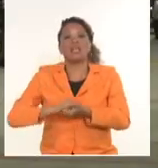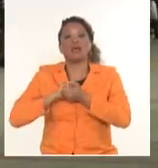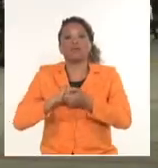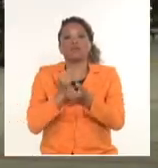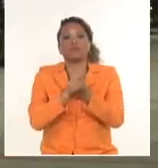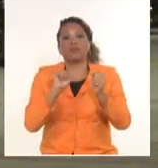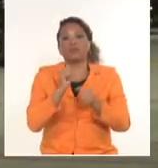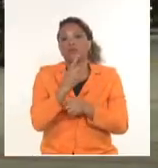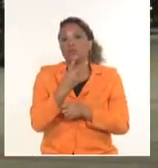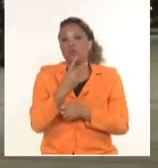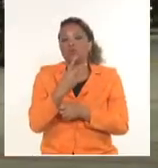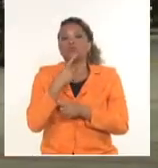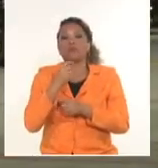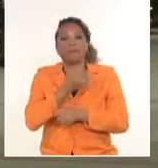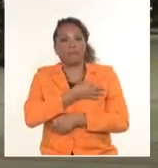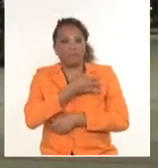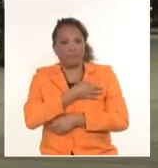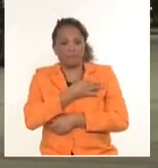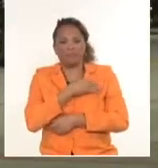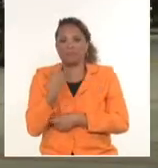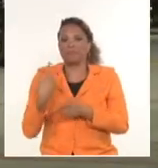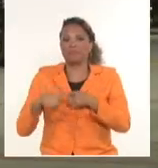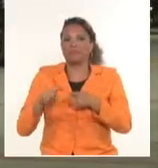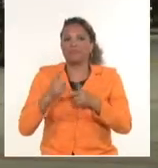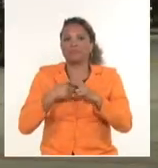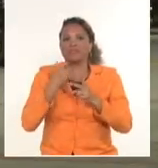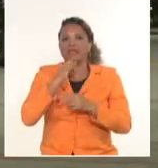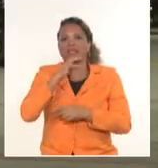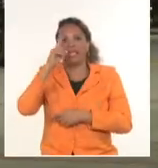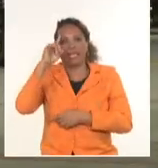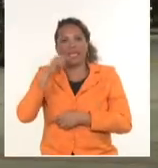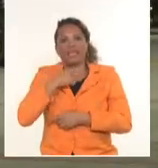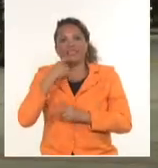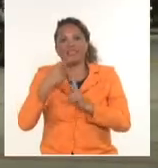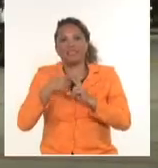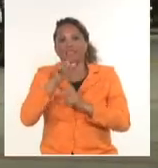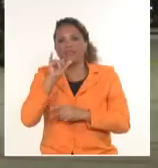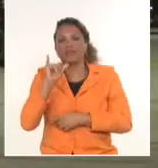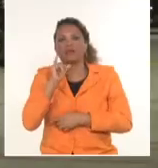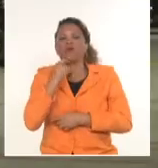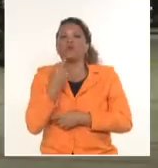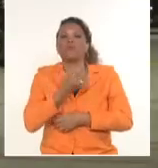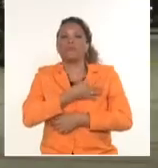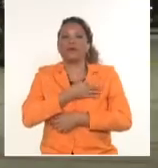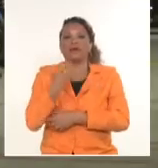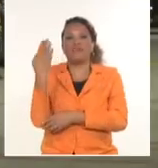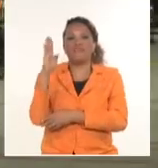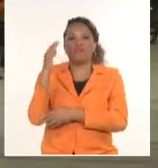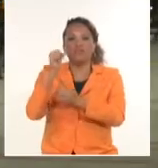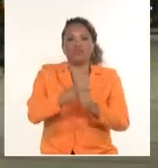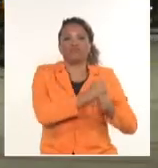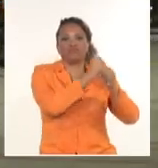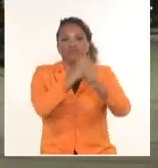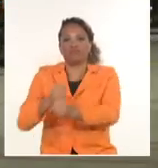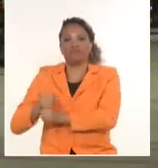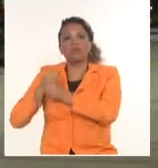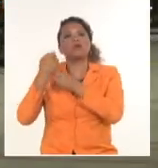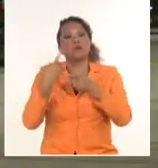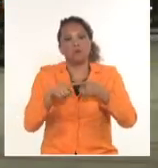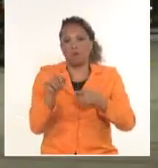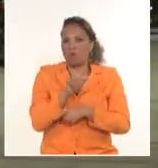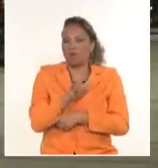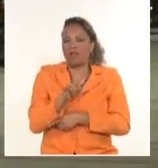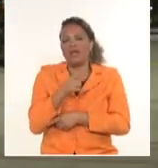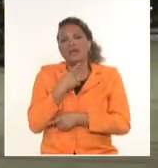2 atletas, 2 medallas, también la de Yarislady Cirilo, con su medalla de bronce en el canotaje. Entonces yo creo que esto también, Rey y Lady,